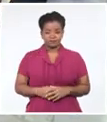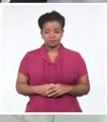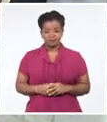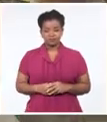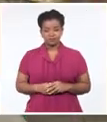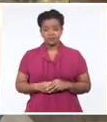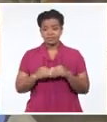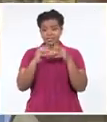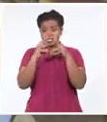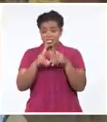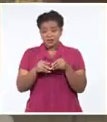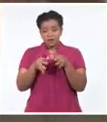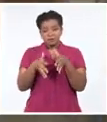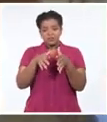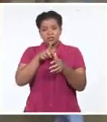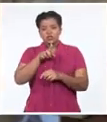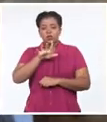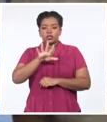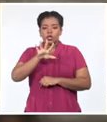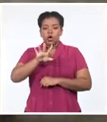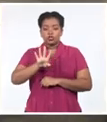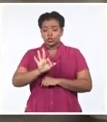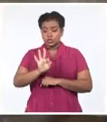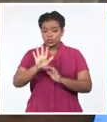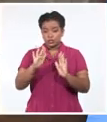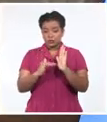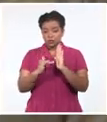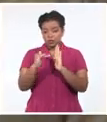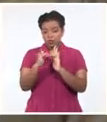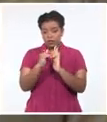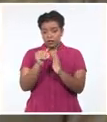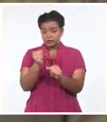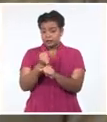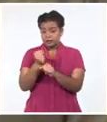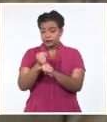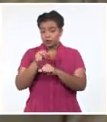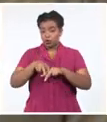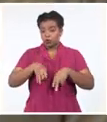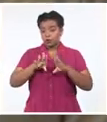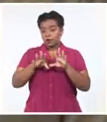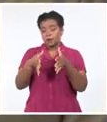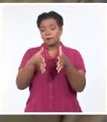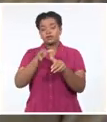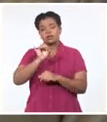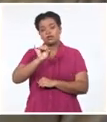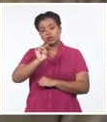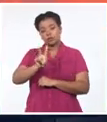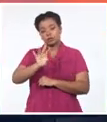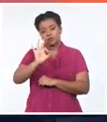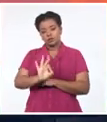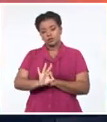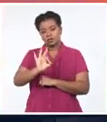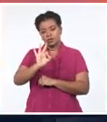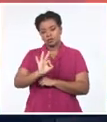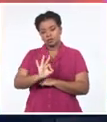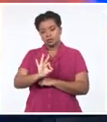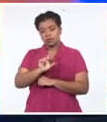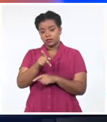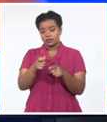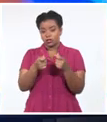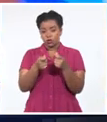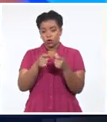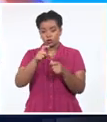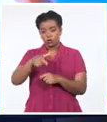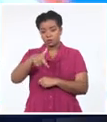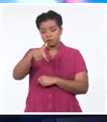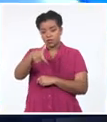cifra ronda los 158 millones y la ocupación hotelera alcanza más del 62% con un costo por peso